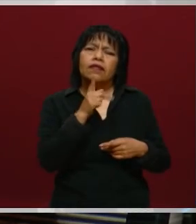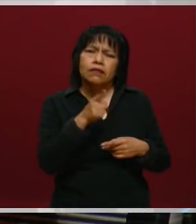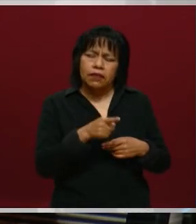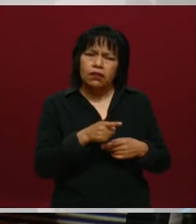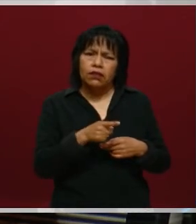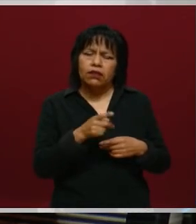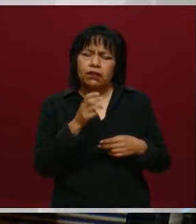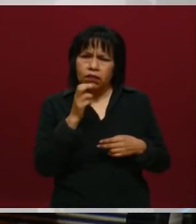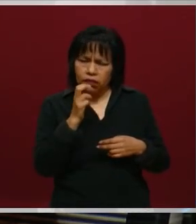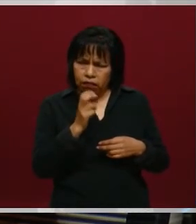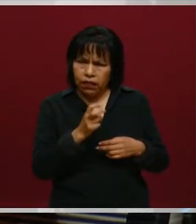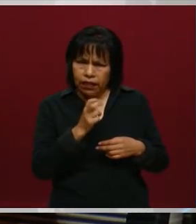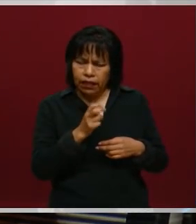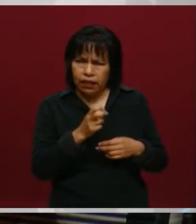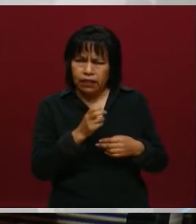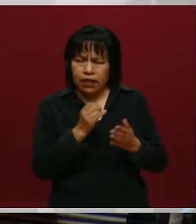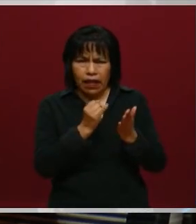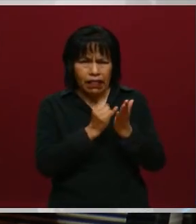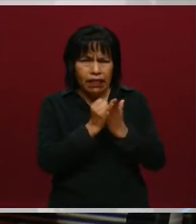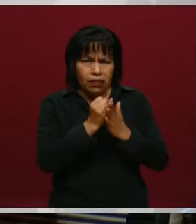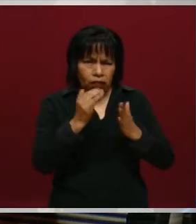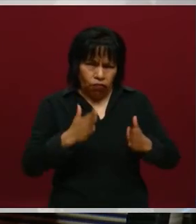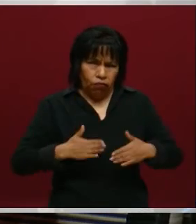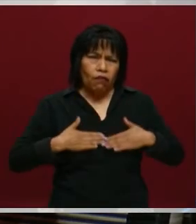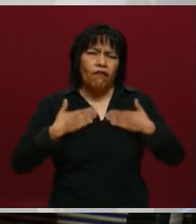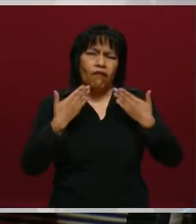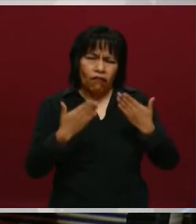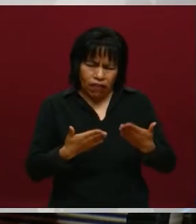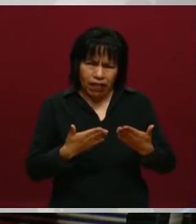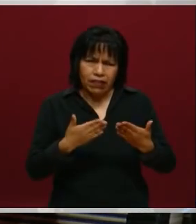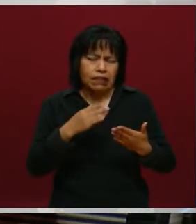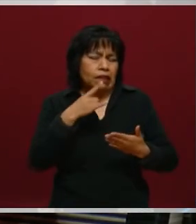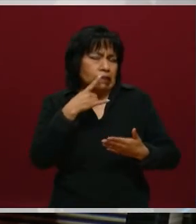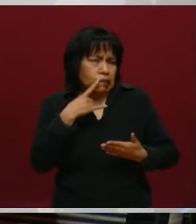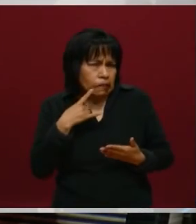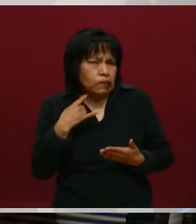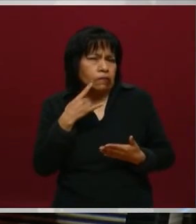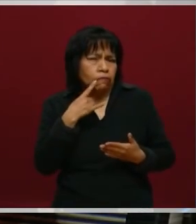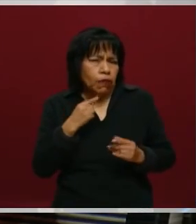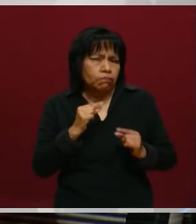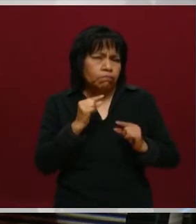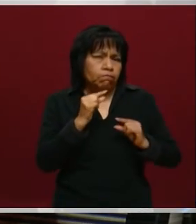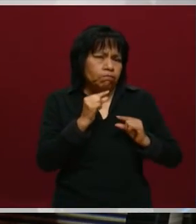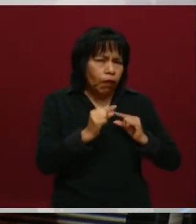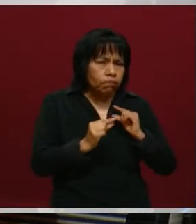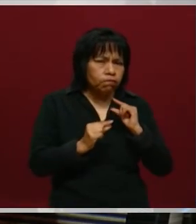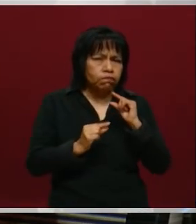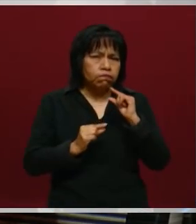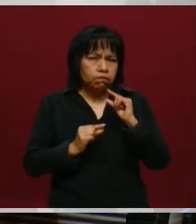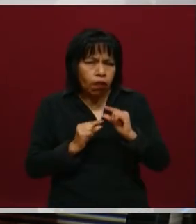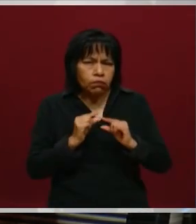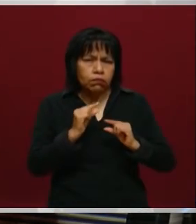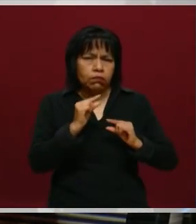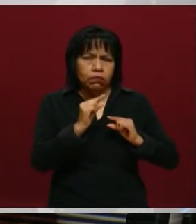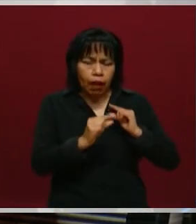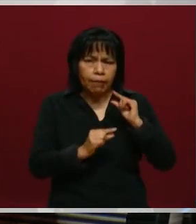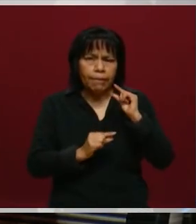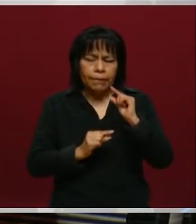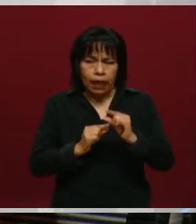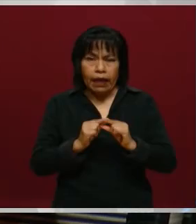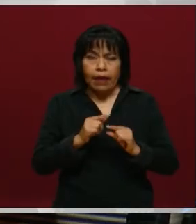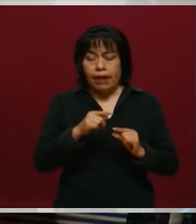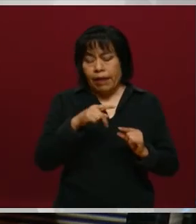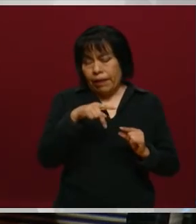determinación con confianza y perseverancia es un proceso que se realiza un paso a la vez y el